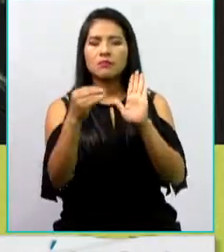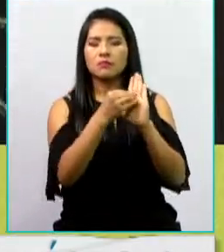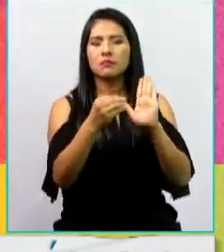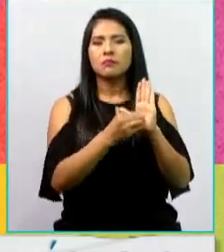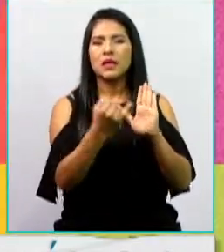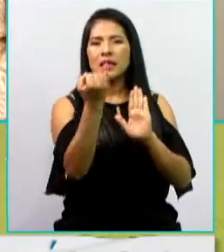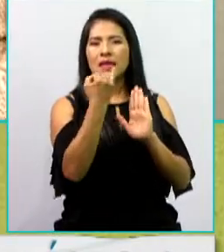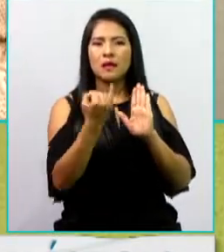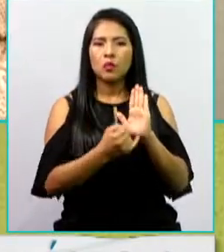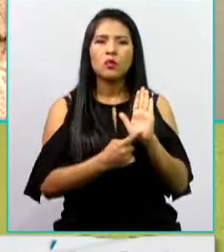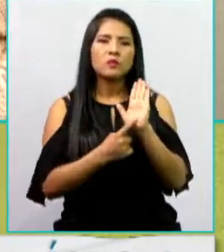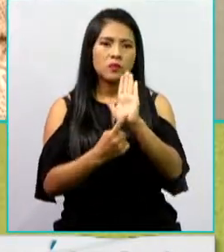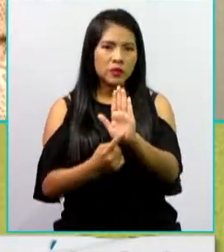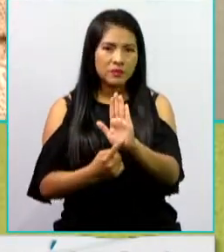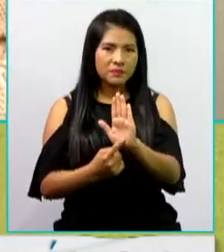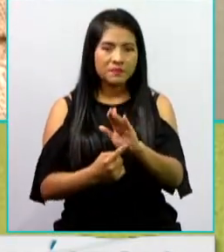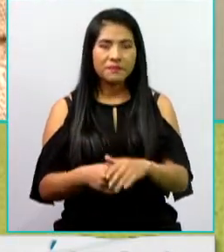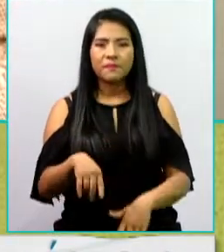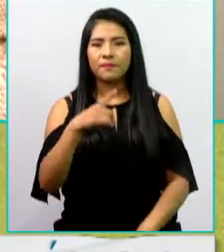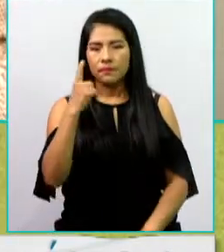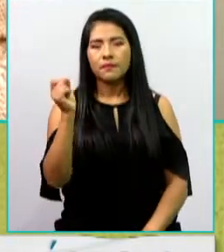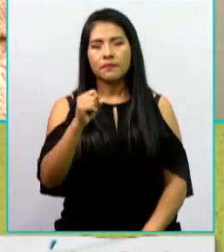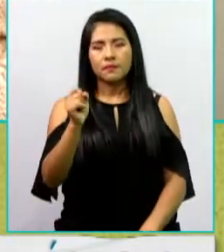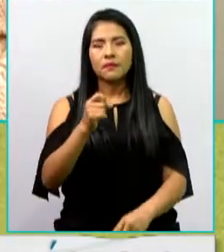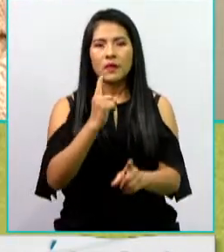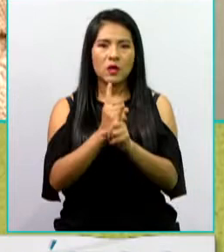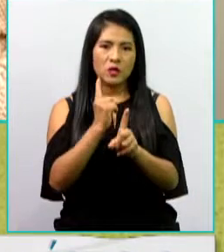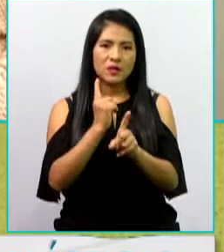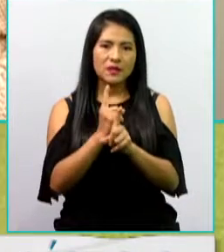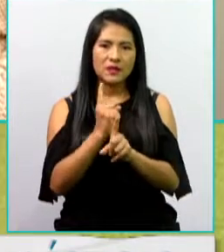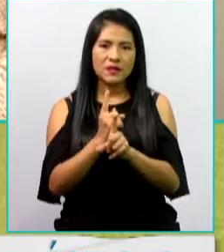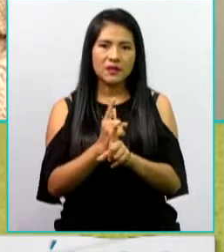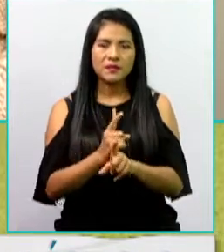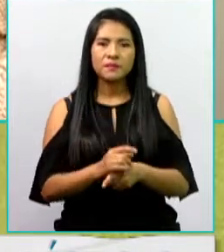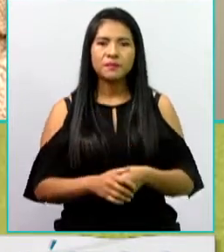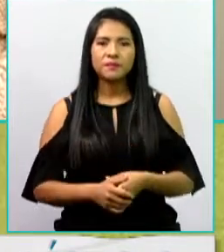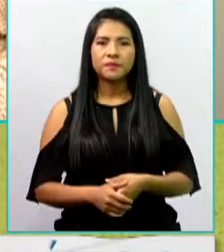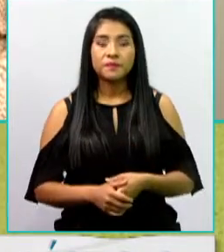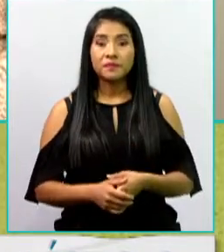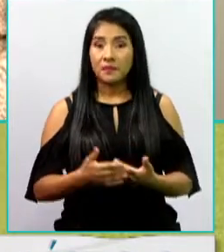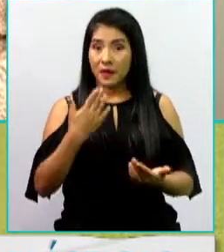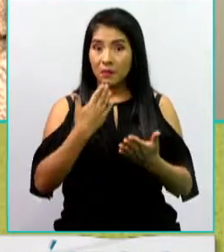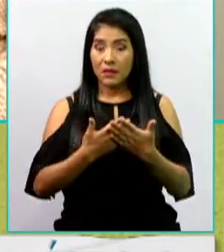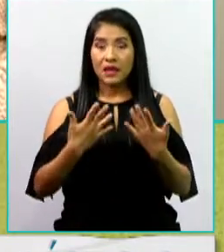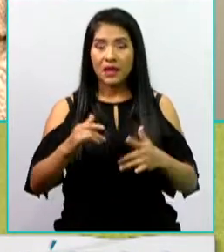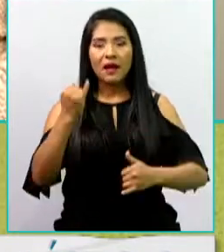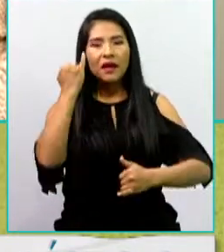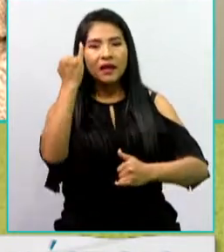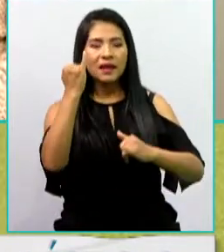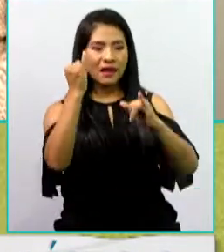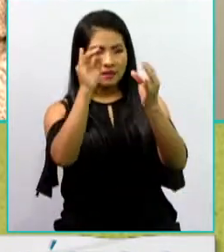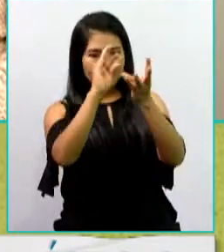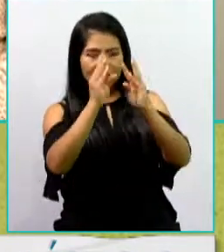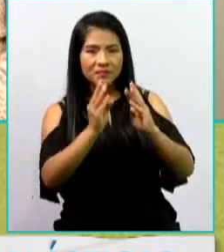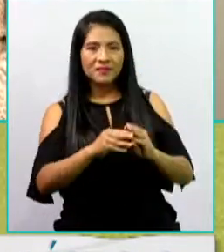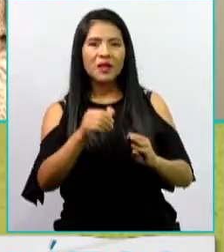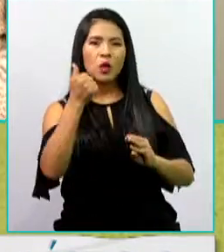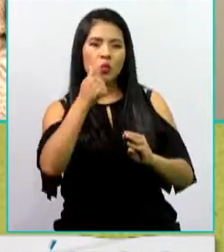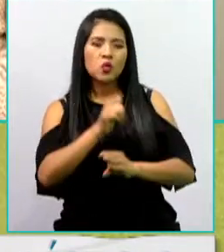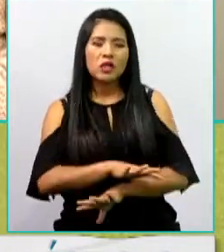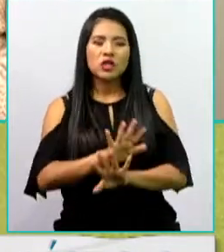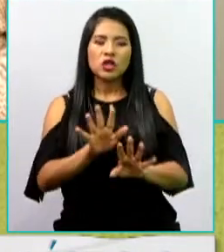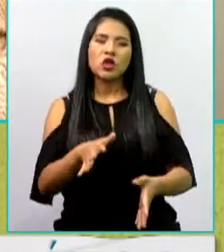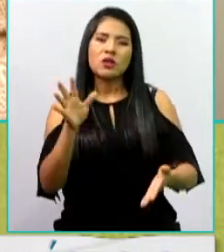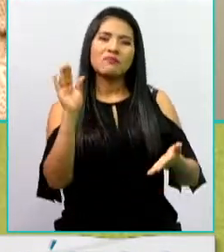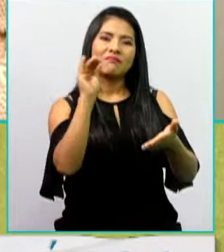lograrlos. Sí, sí, exactamente. Esta idea de hacer a la Mona Lisa, pero con la vestimenta tradicional,